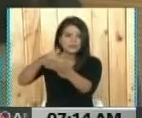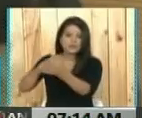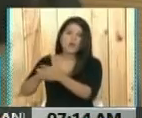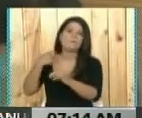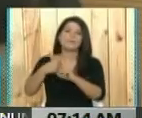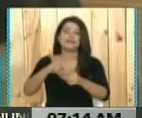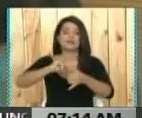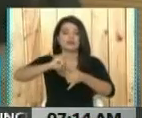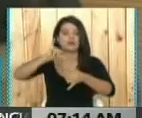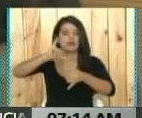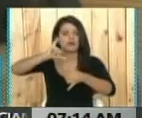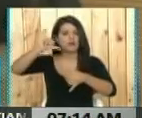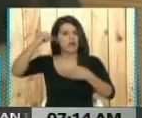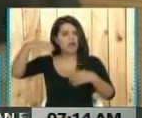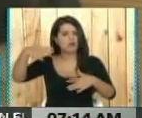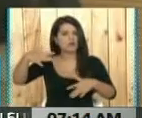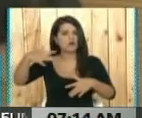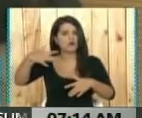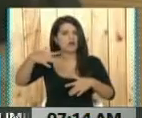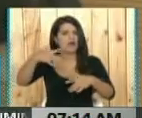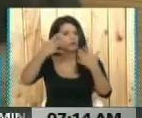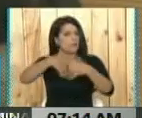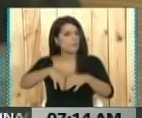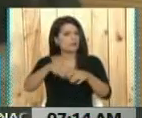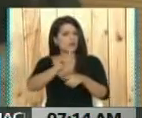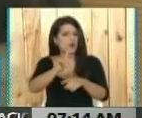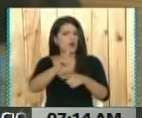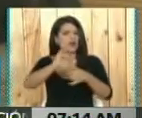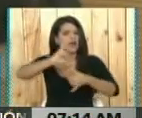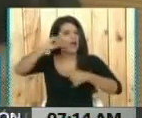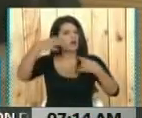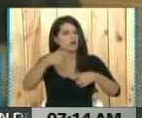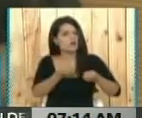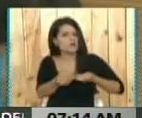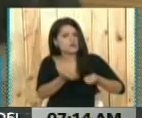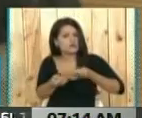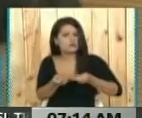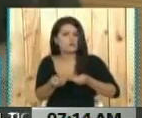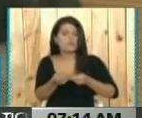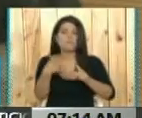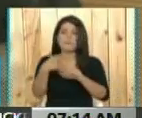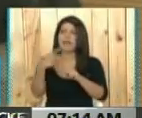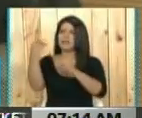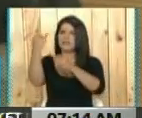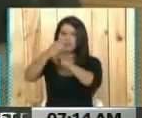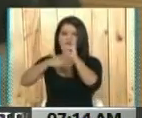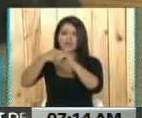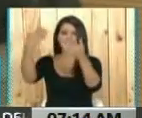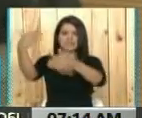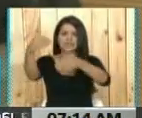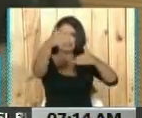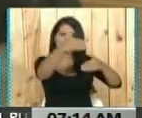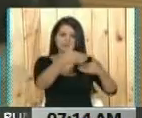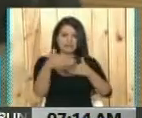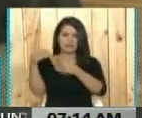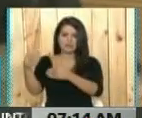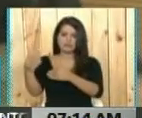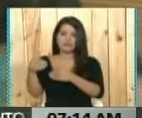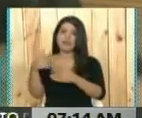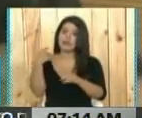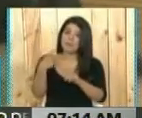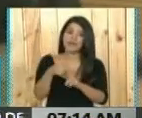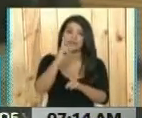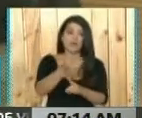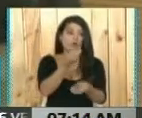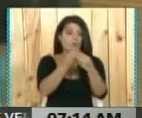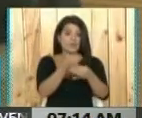inducida y un cerco financiero internacional. Han alterado la distribución de los bienes esenciales, impidiendo que estos lleguen al pueblo